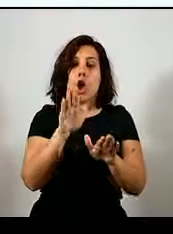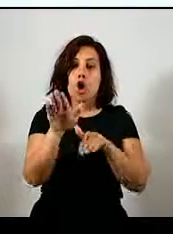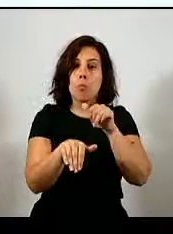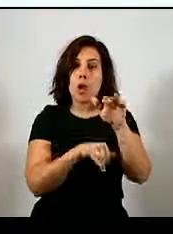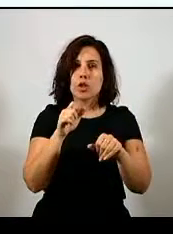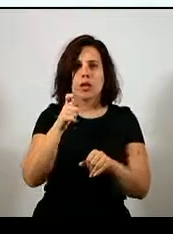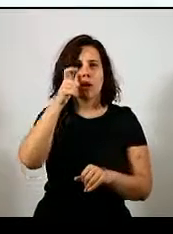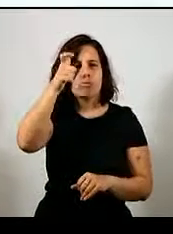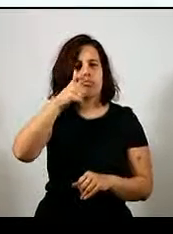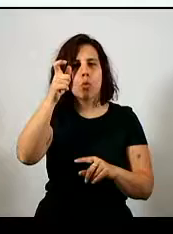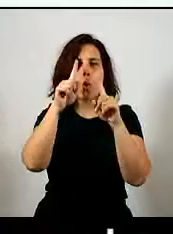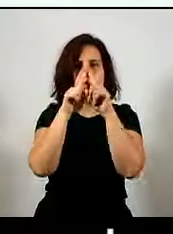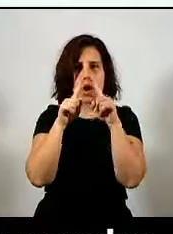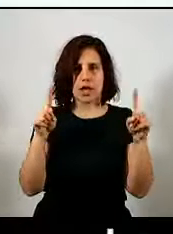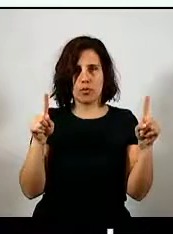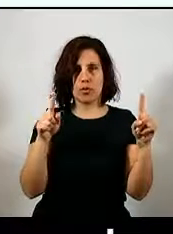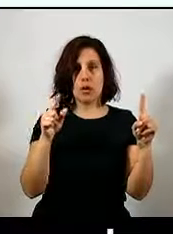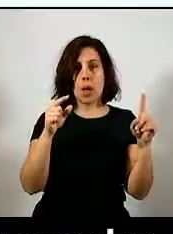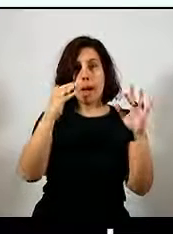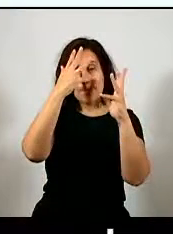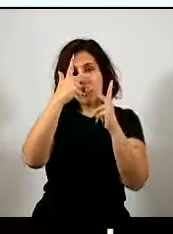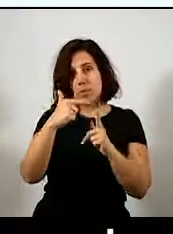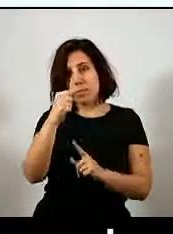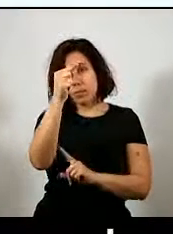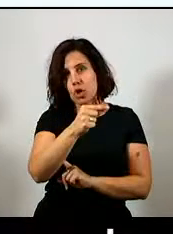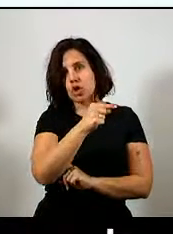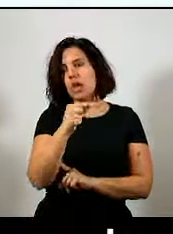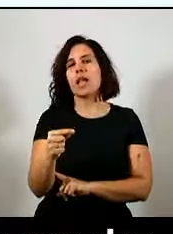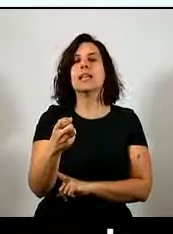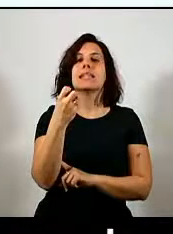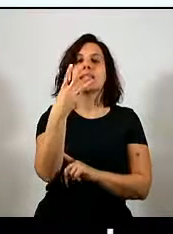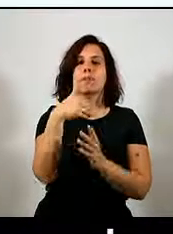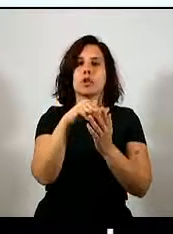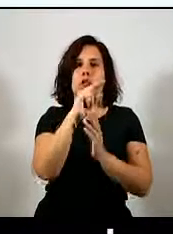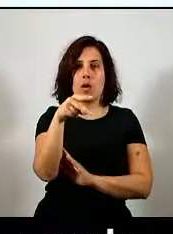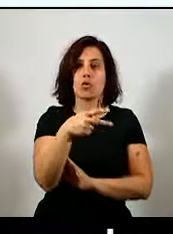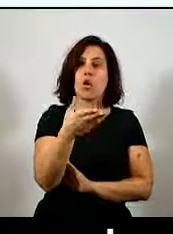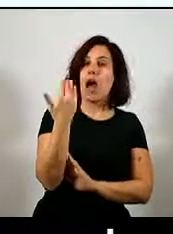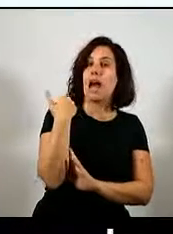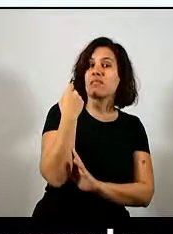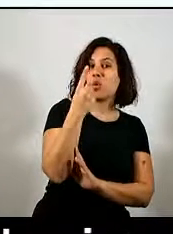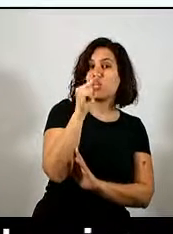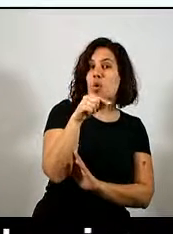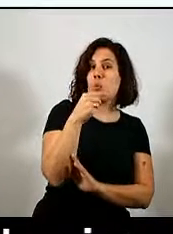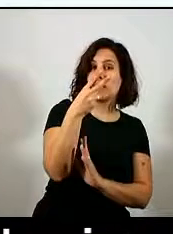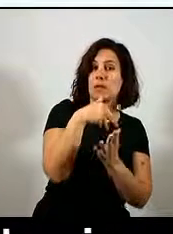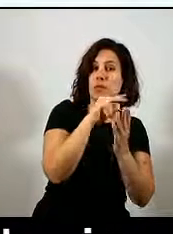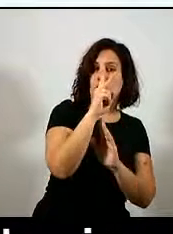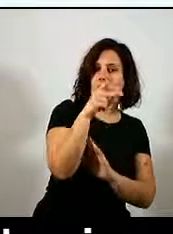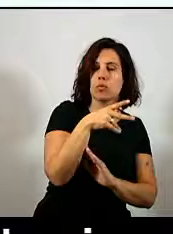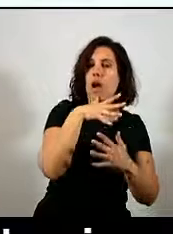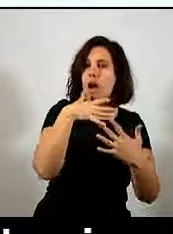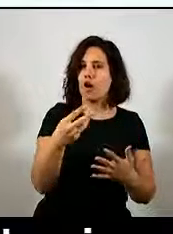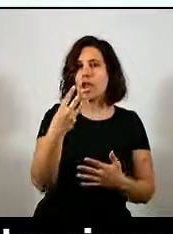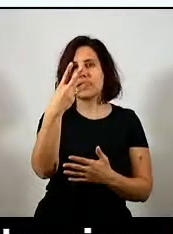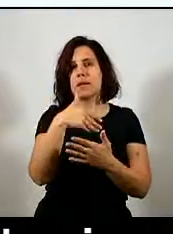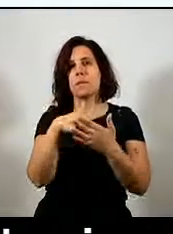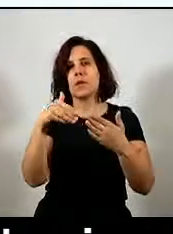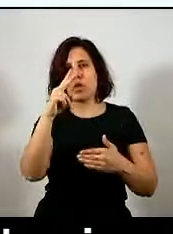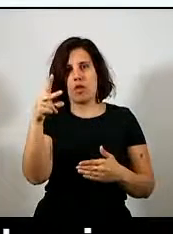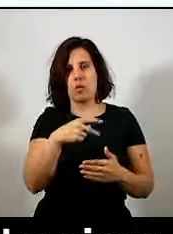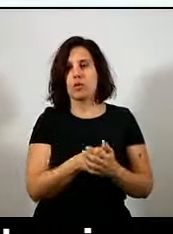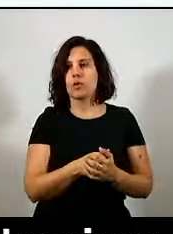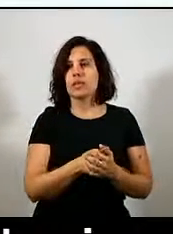con un presupuesto de 3 millones de euros, supera al anterior, que fueron 1,3 millones de euros. La tramitación